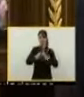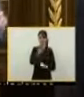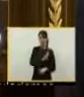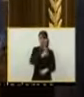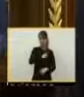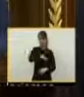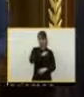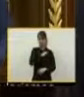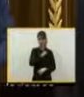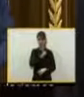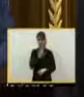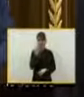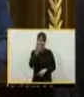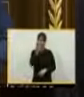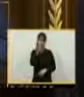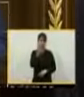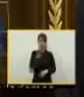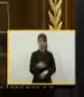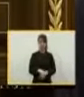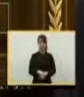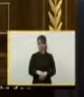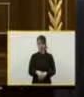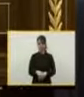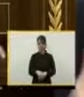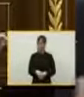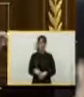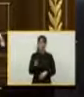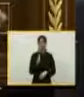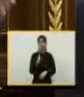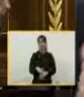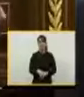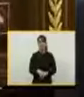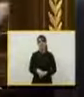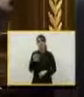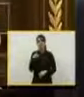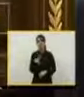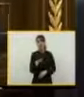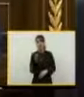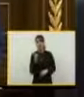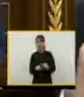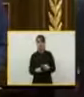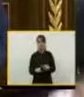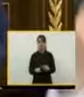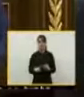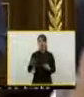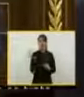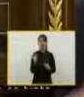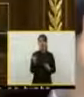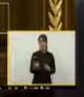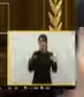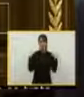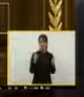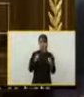que hacer el PP. Y por tanto, hombre, no se puede seguir así. No puede decir lo que va a hacer con la Constitución cuando sabe que no puede